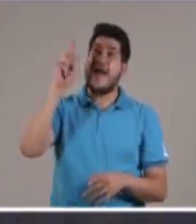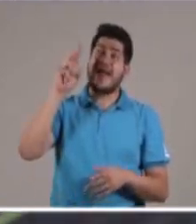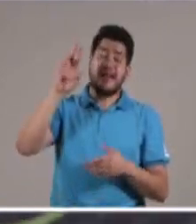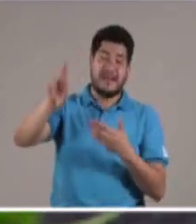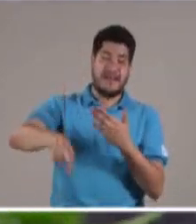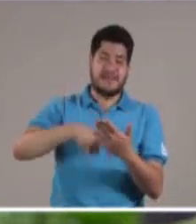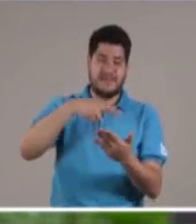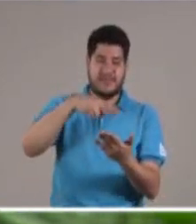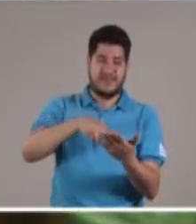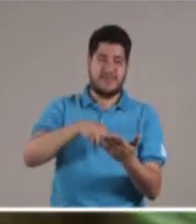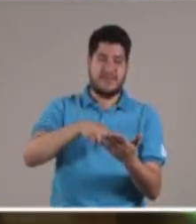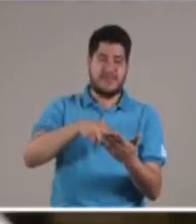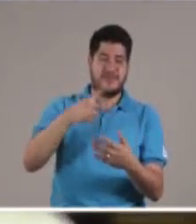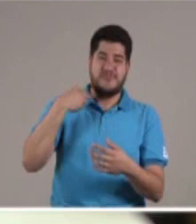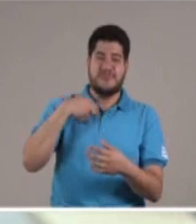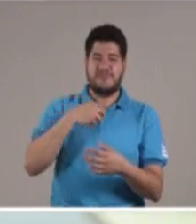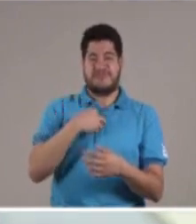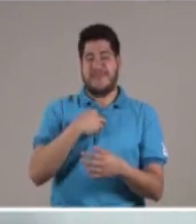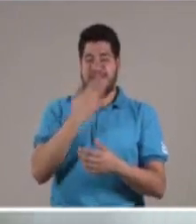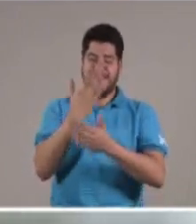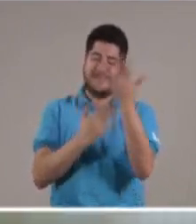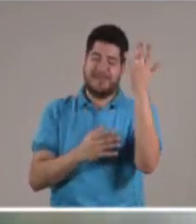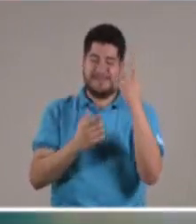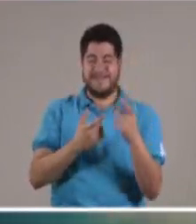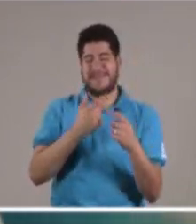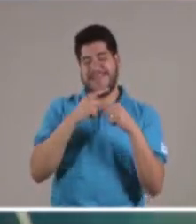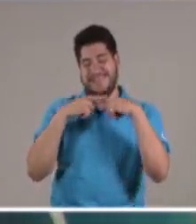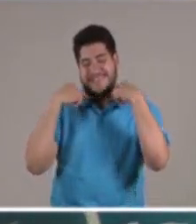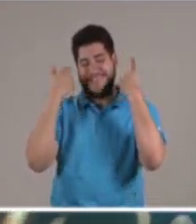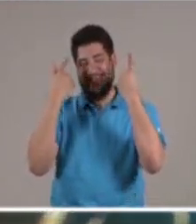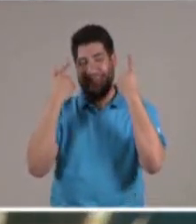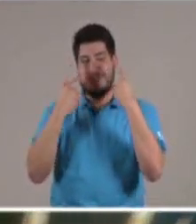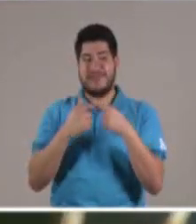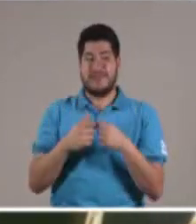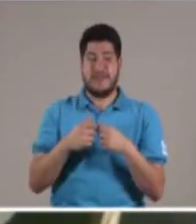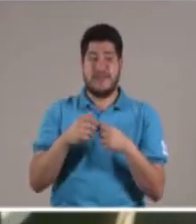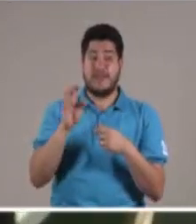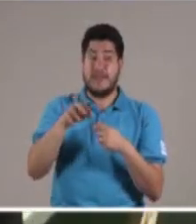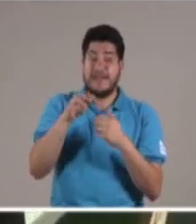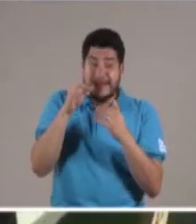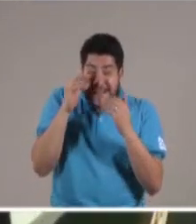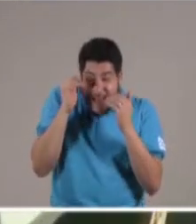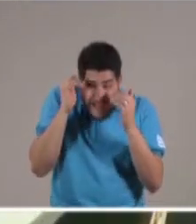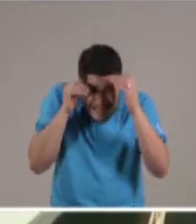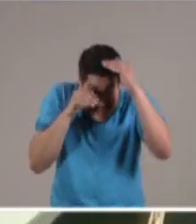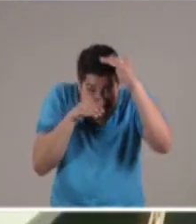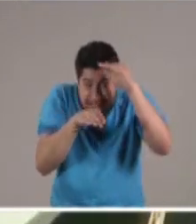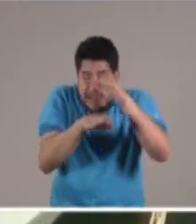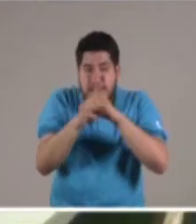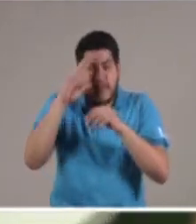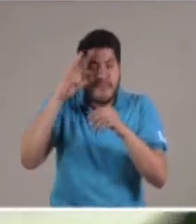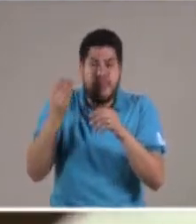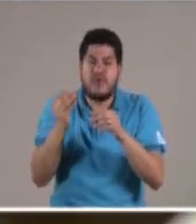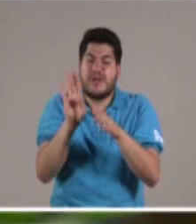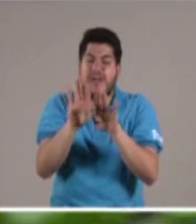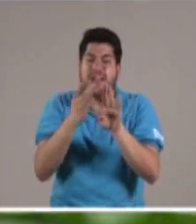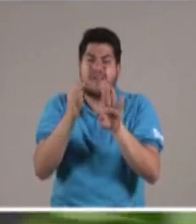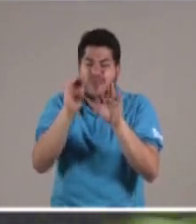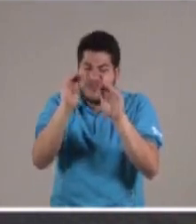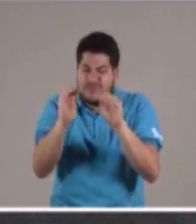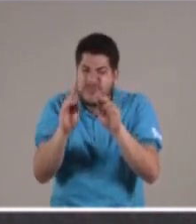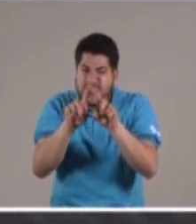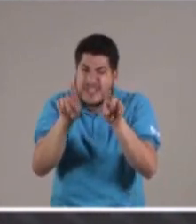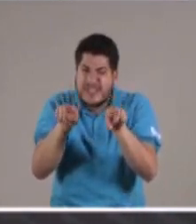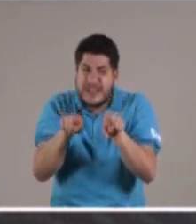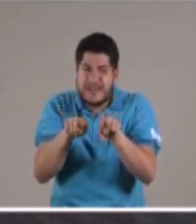uno sabía bien contento tiene que agacharse uno para entrar ahí porque es una puertita bien pequeña Sí él